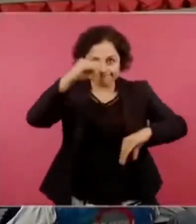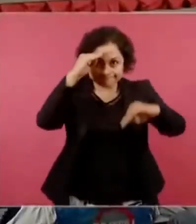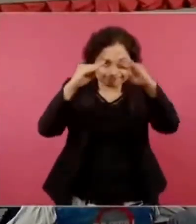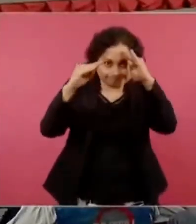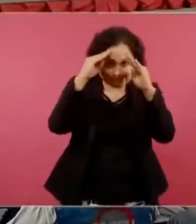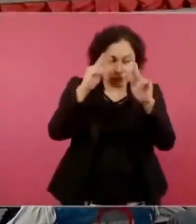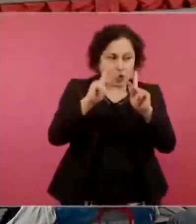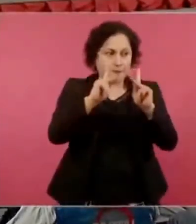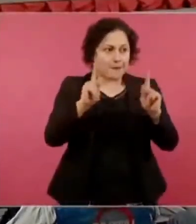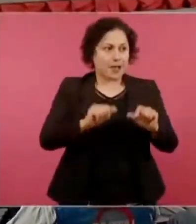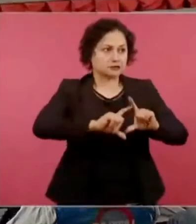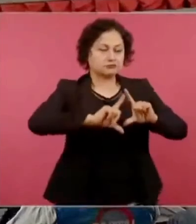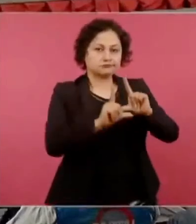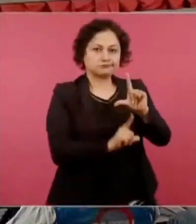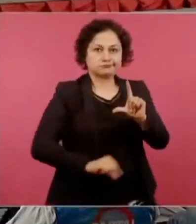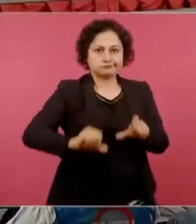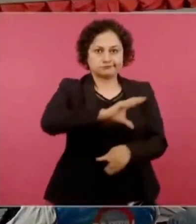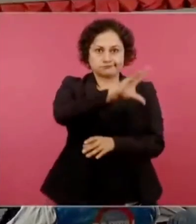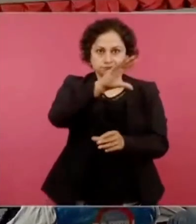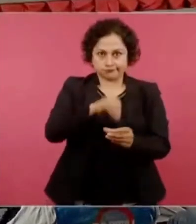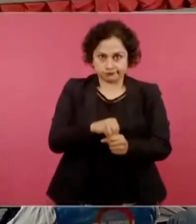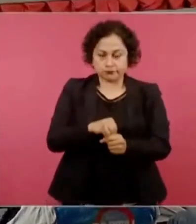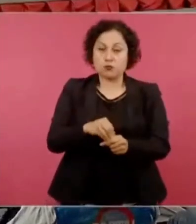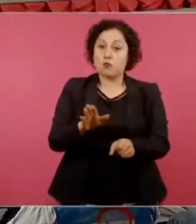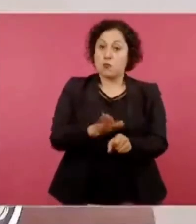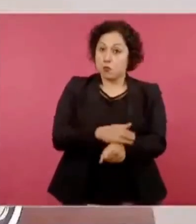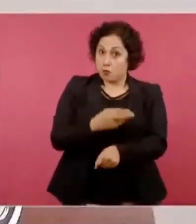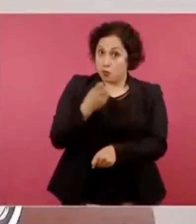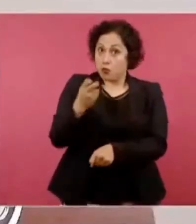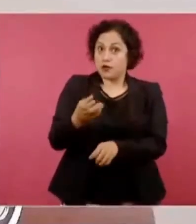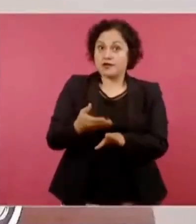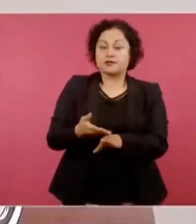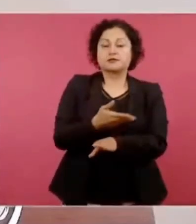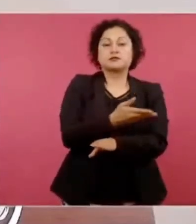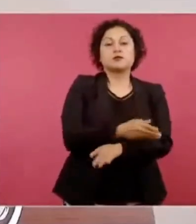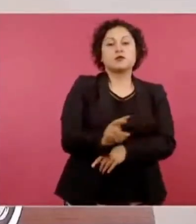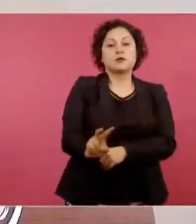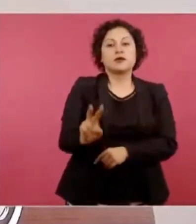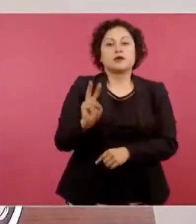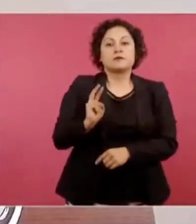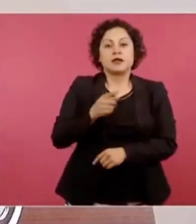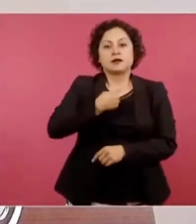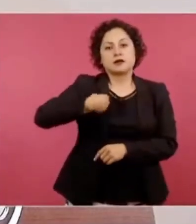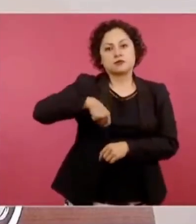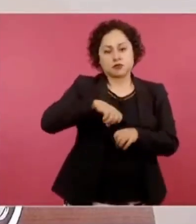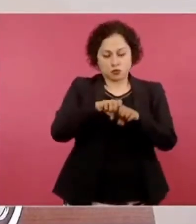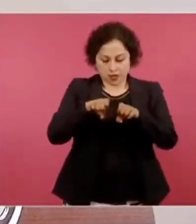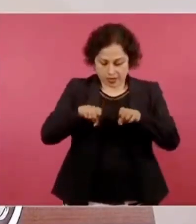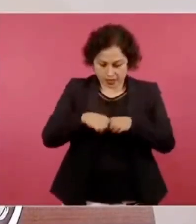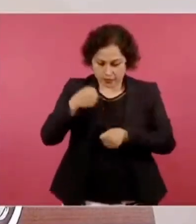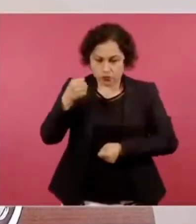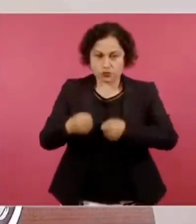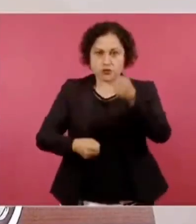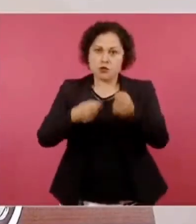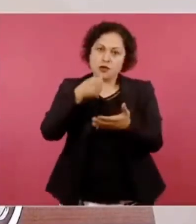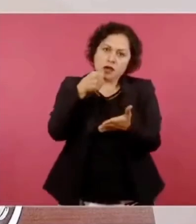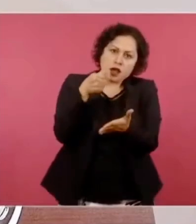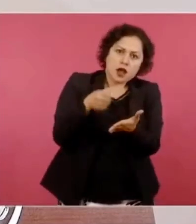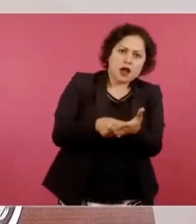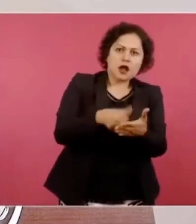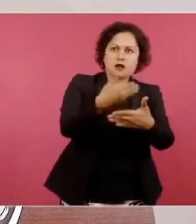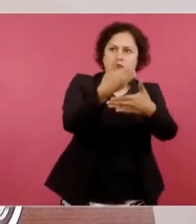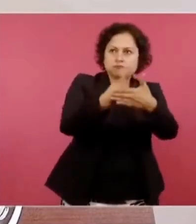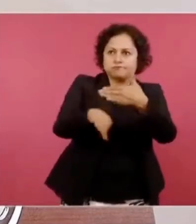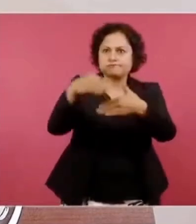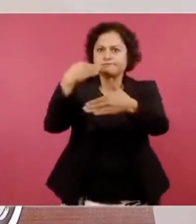que el viernes pasado el Gabinete de Seguridad le enviamos una carta a todas las ministras, a todos los